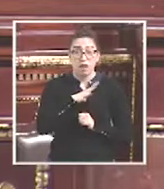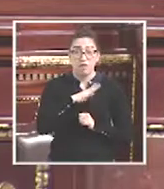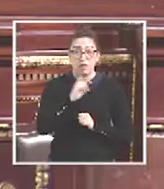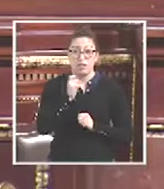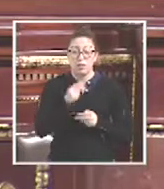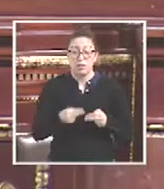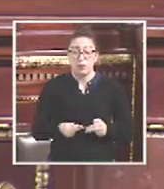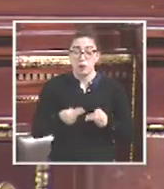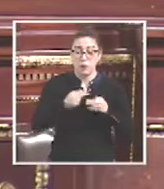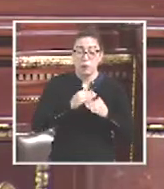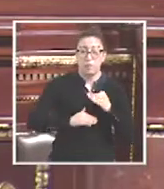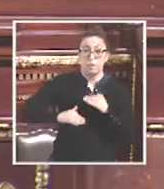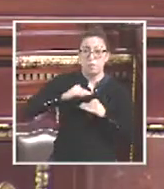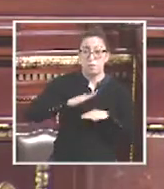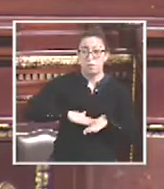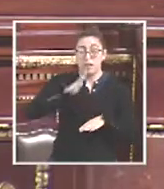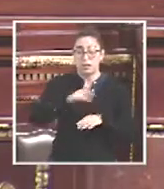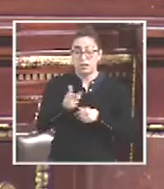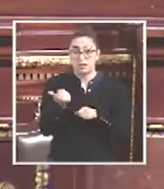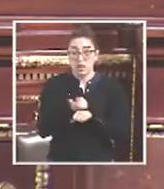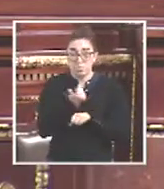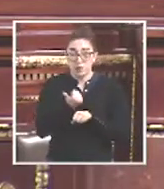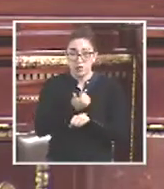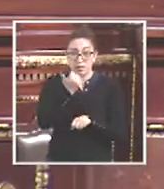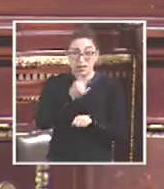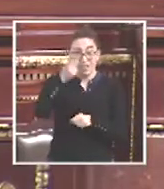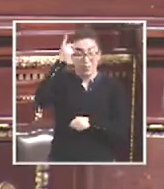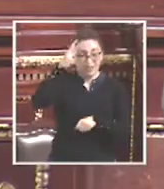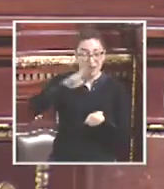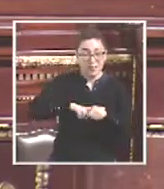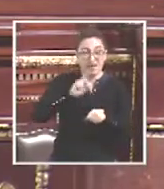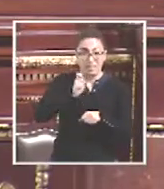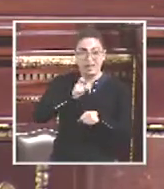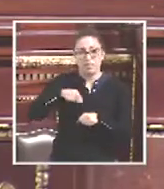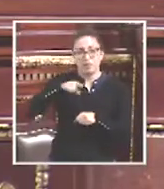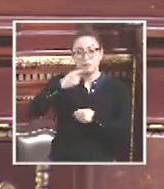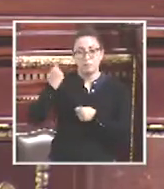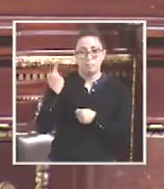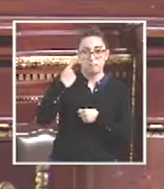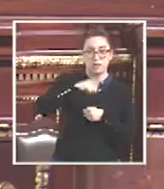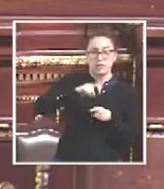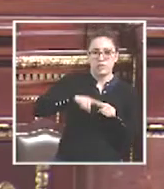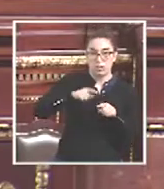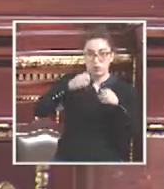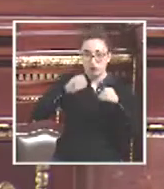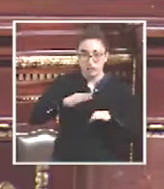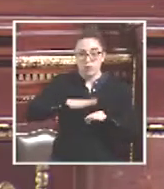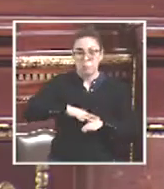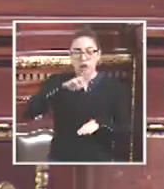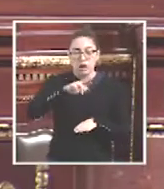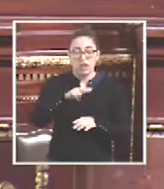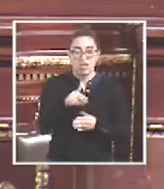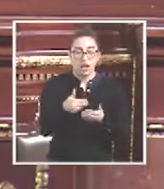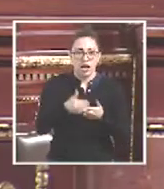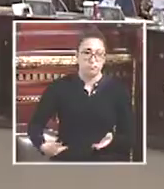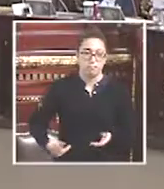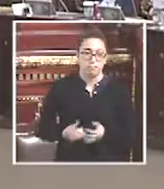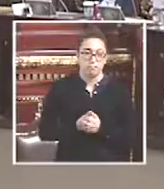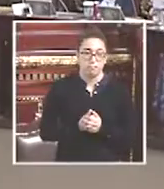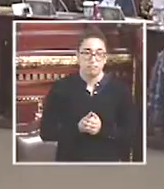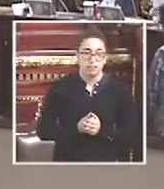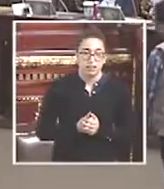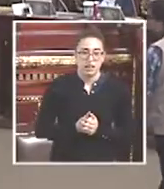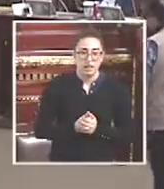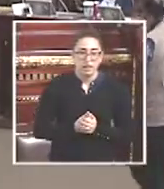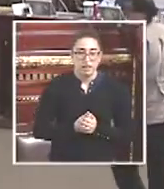sobreprecio en los zapatos y que la directora de adquisiciones, a petición expresa de él, ya había hecho un análisis.